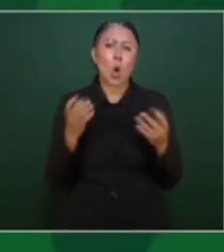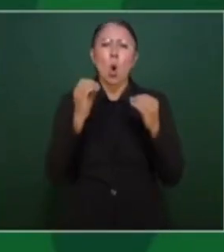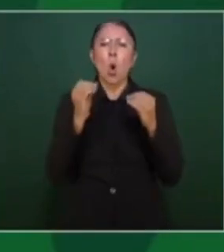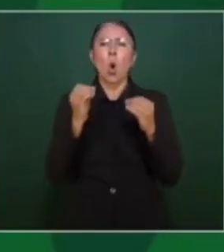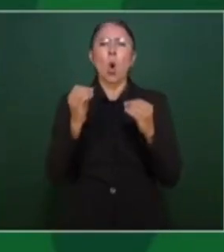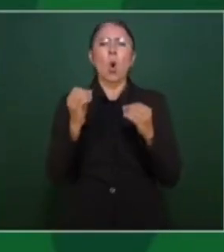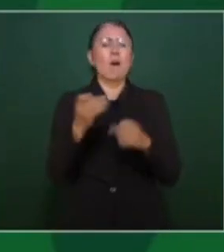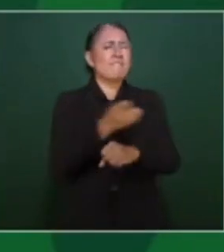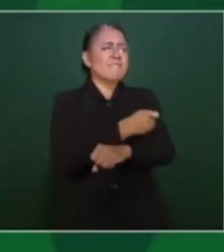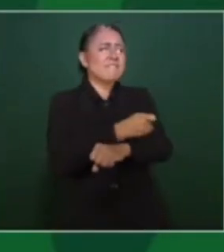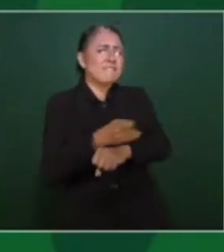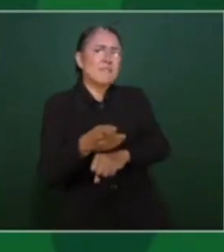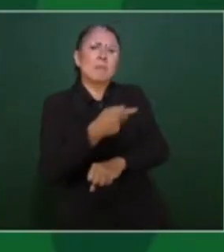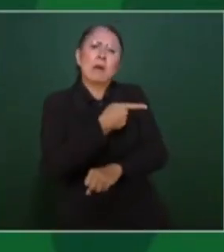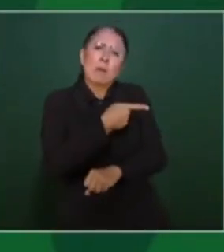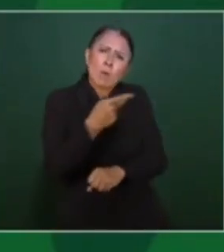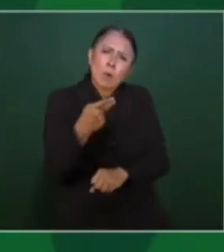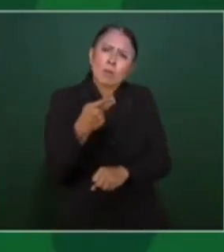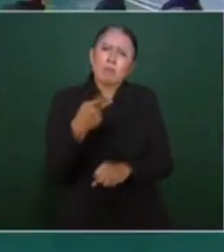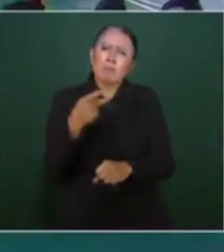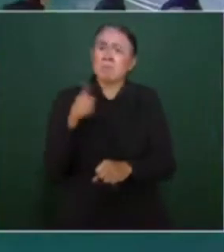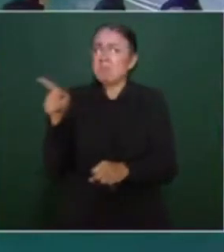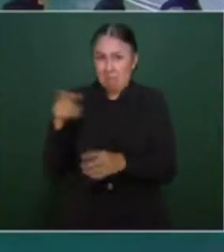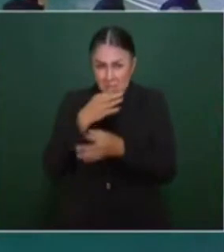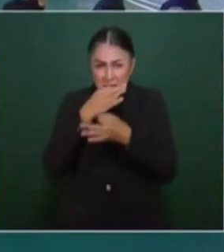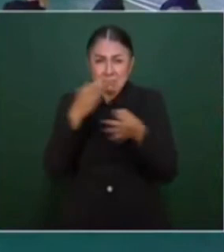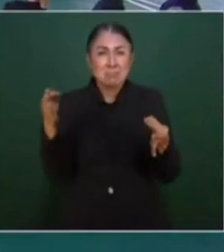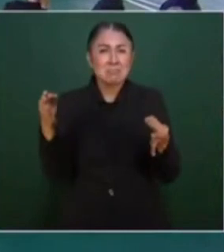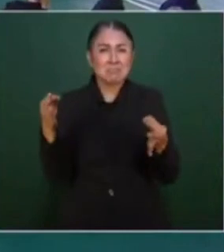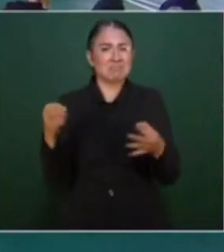Eso sí es nota